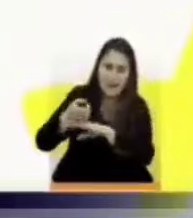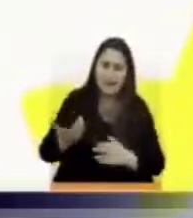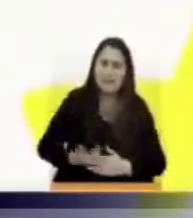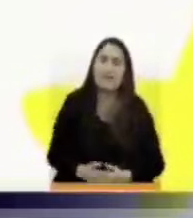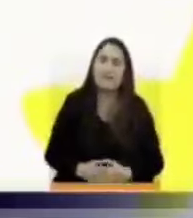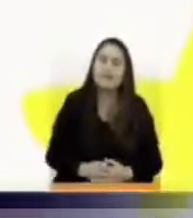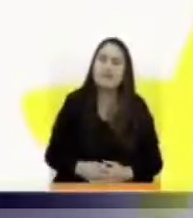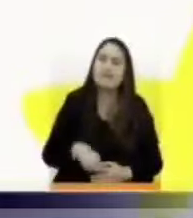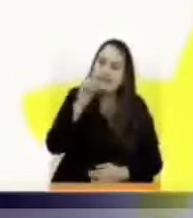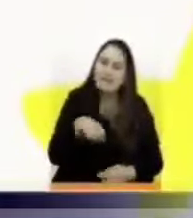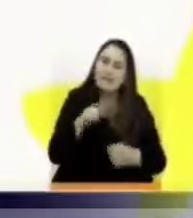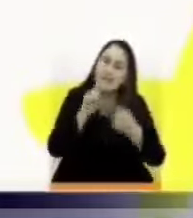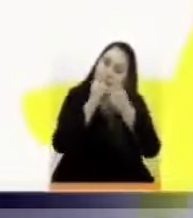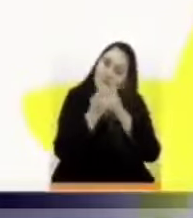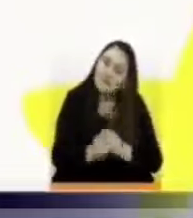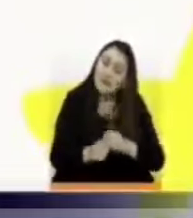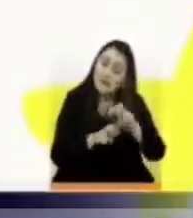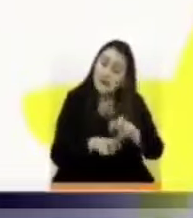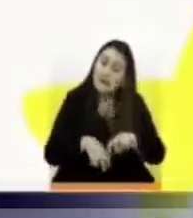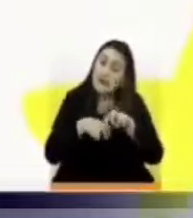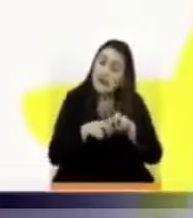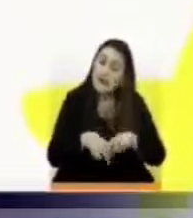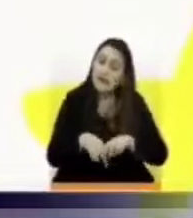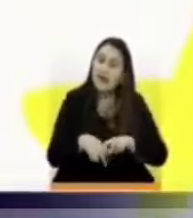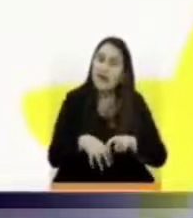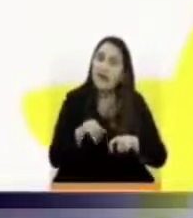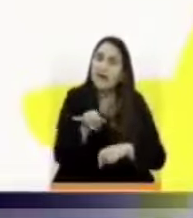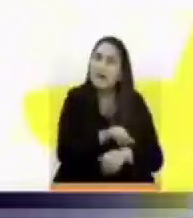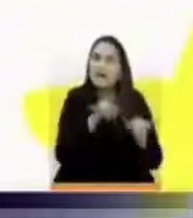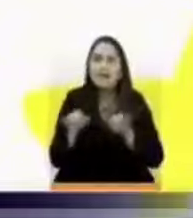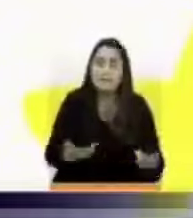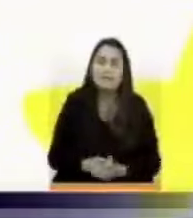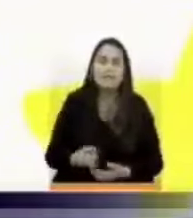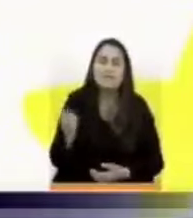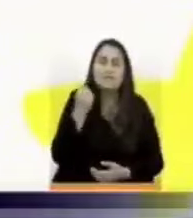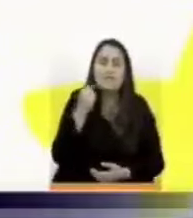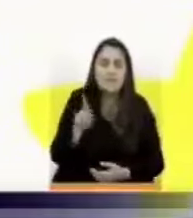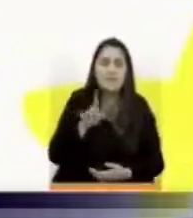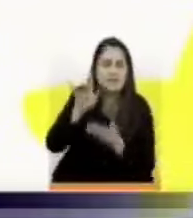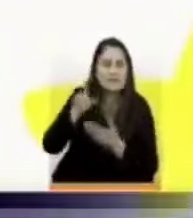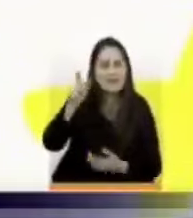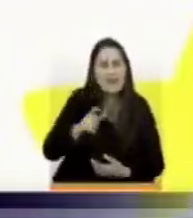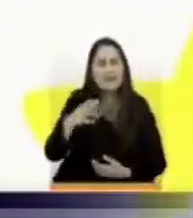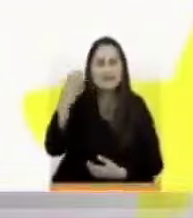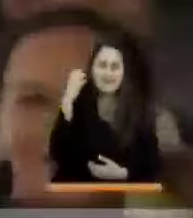Miranda, en palabras del presidente, había escondido este artículo. Pues se presentó un roce de parte y